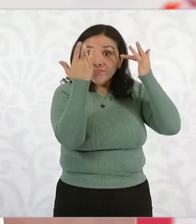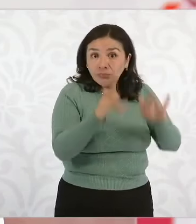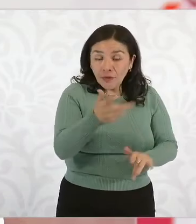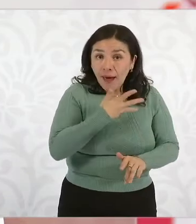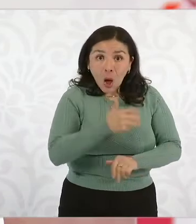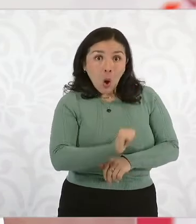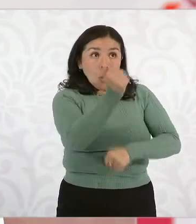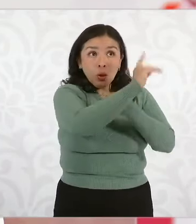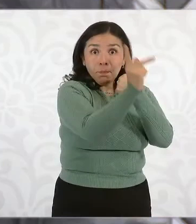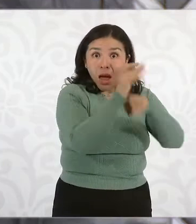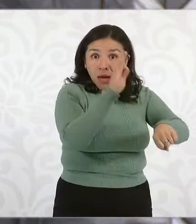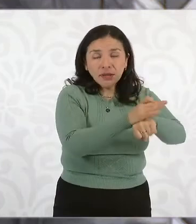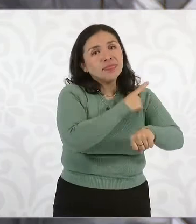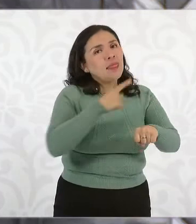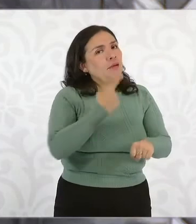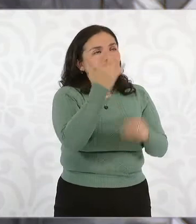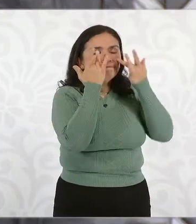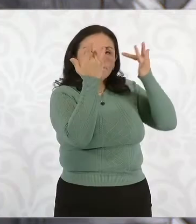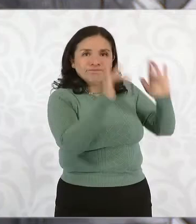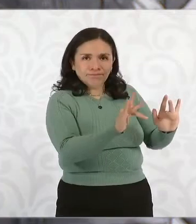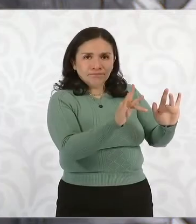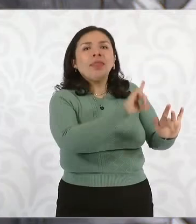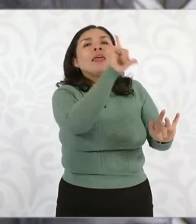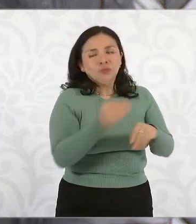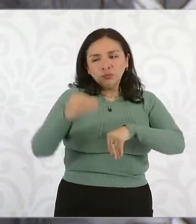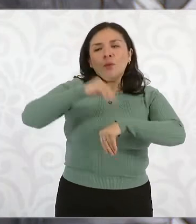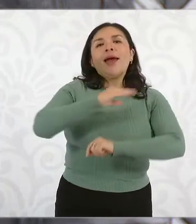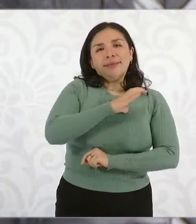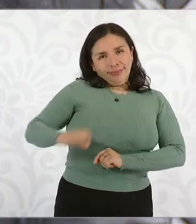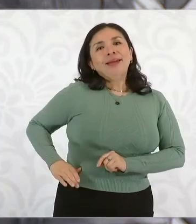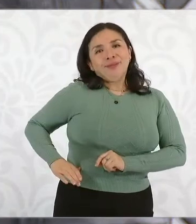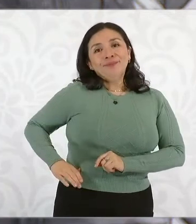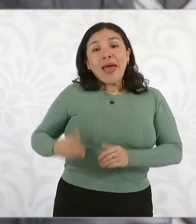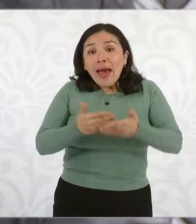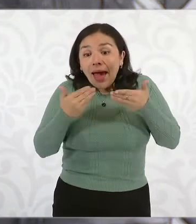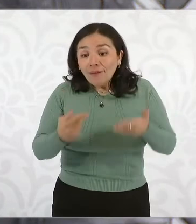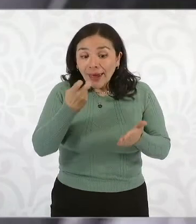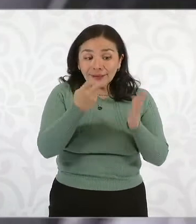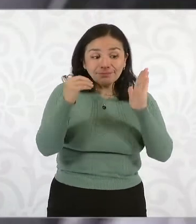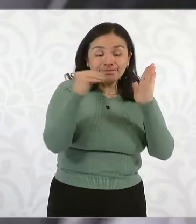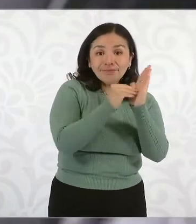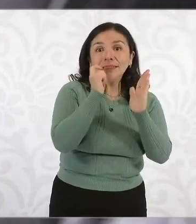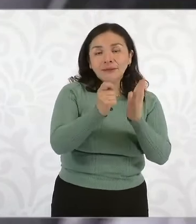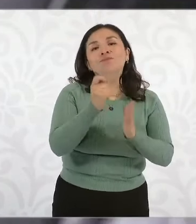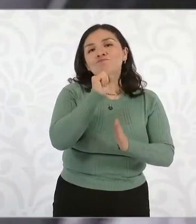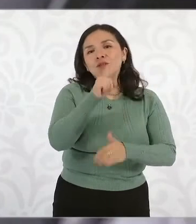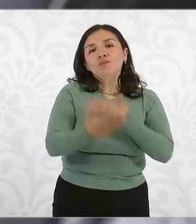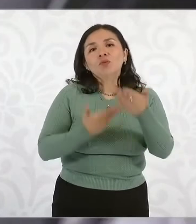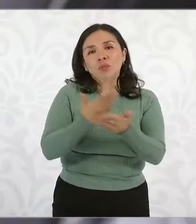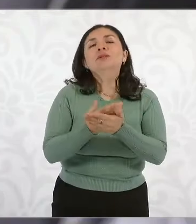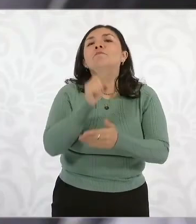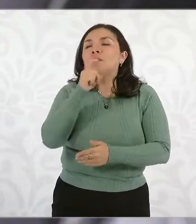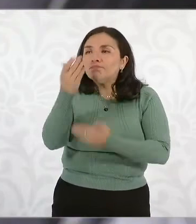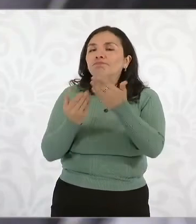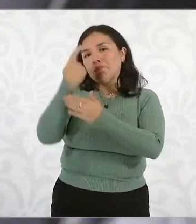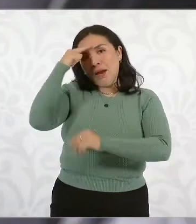otra nacionalidad antes de ser candidato. Y ahora lo que estamos proponiendo es eso, al Congreso de